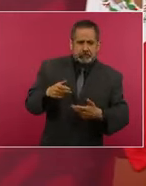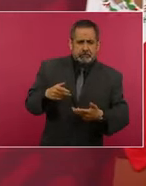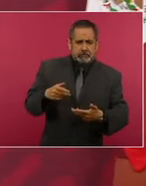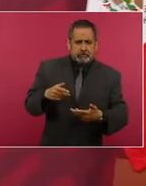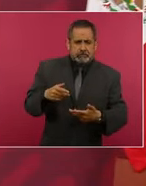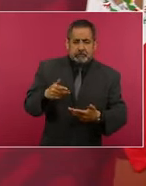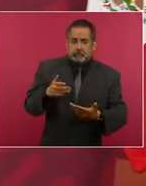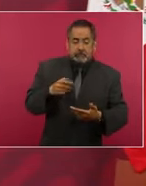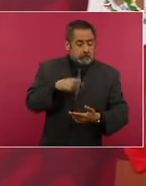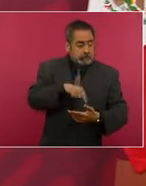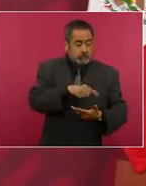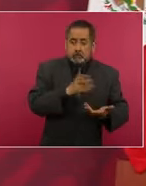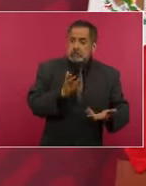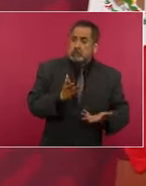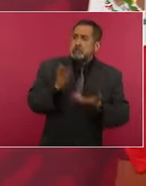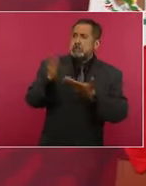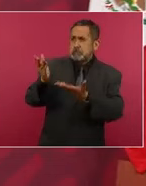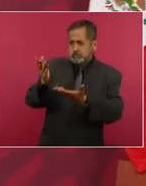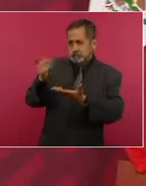le ofrecen